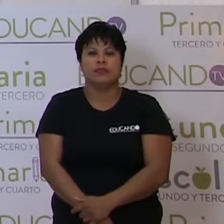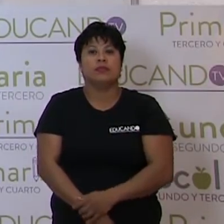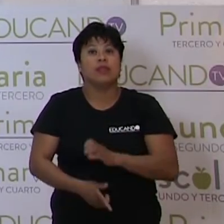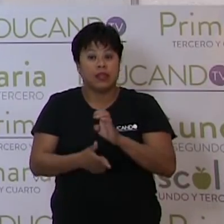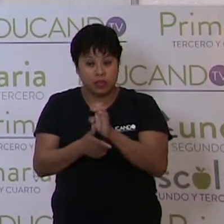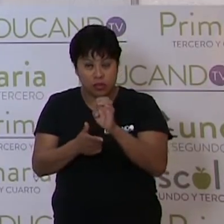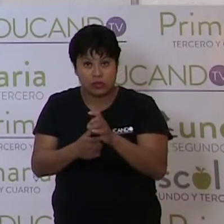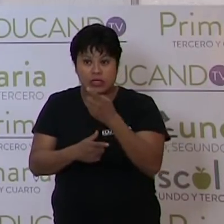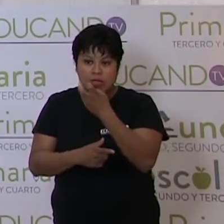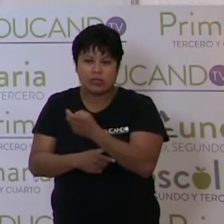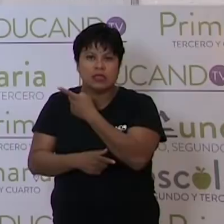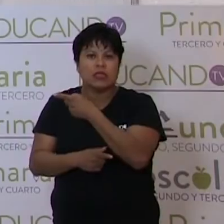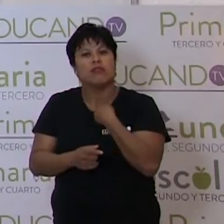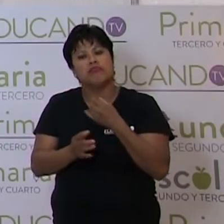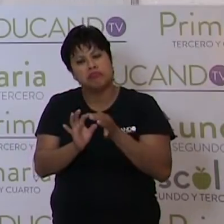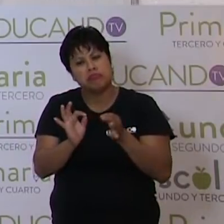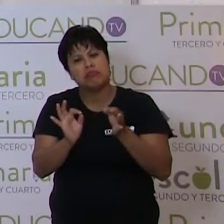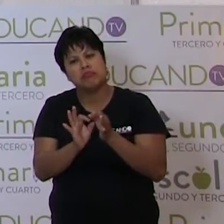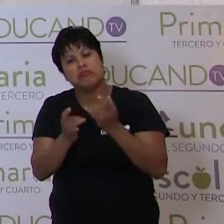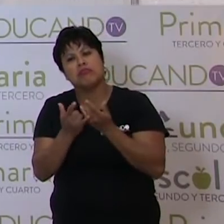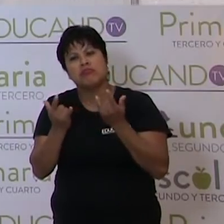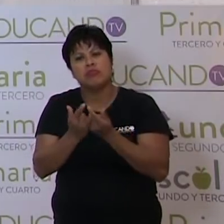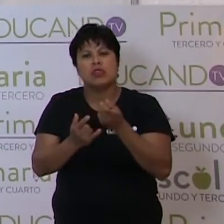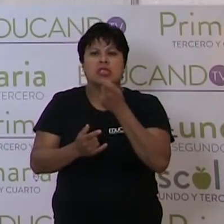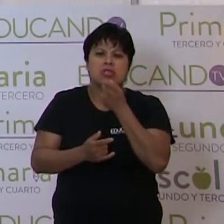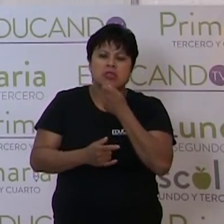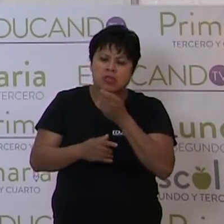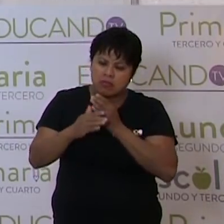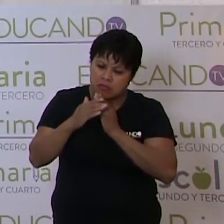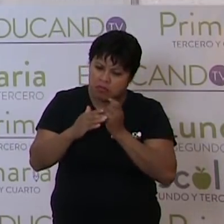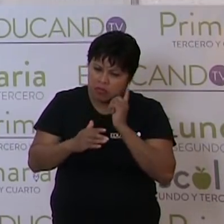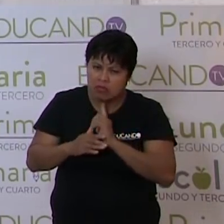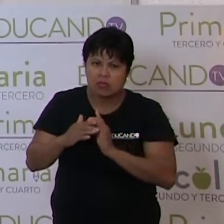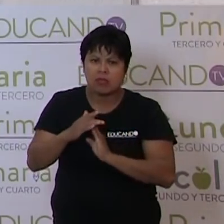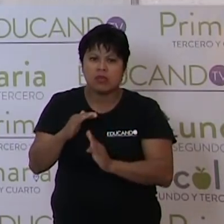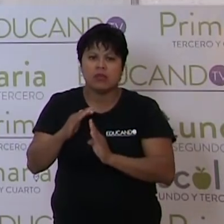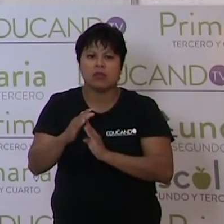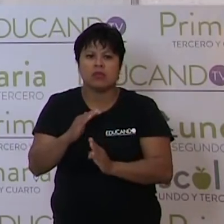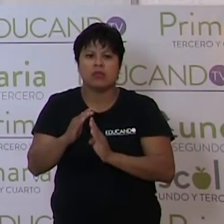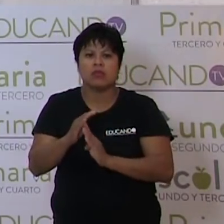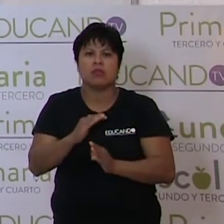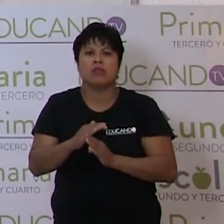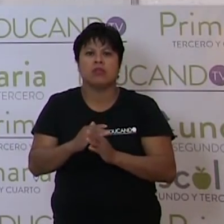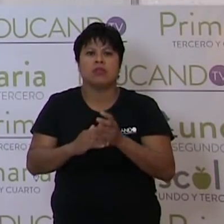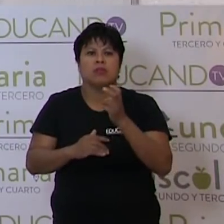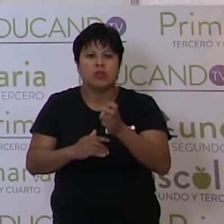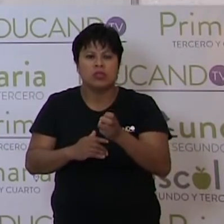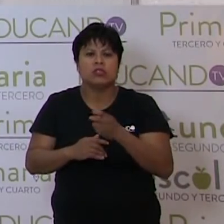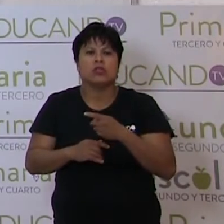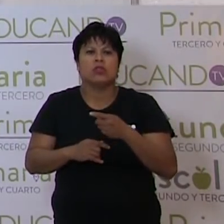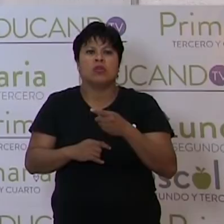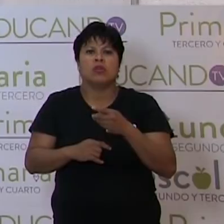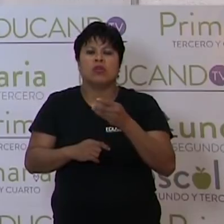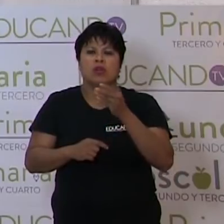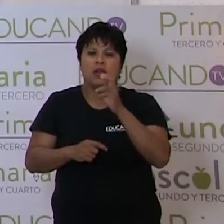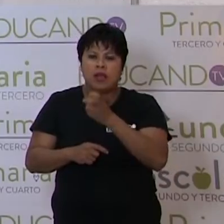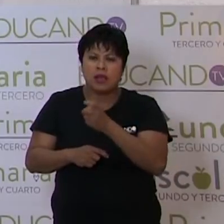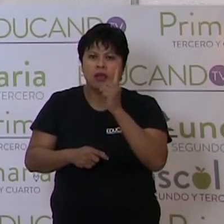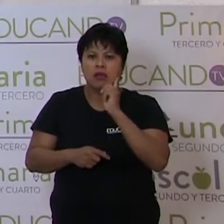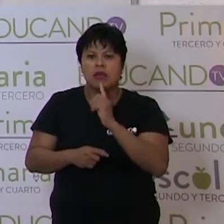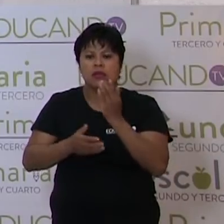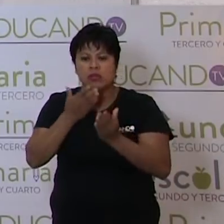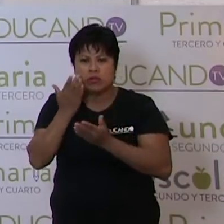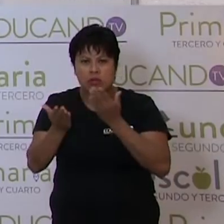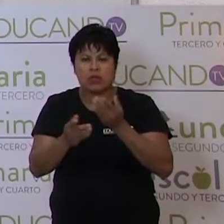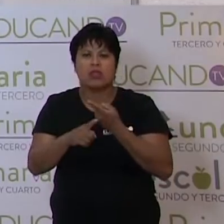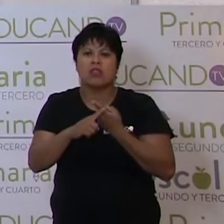Entonces es lo que ella nos está contando, que es una niña migrante y que por lo tanto, debido a eso, ha estudiado en